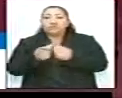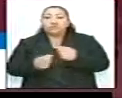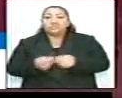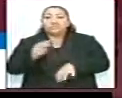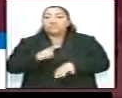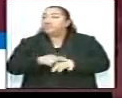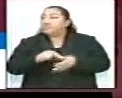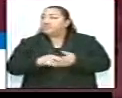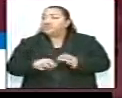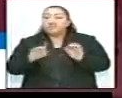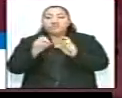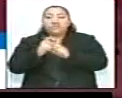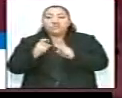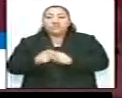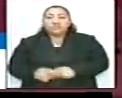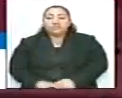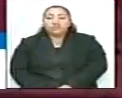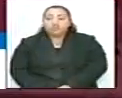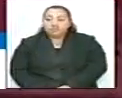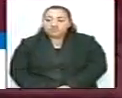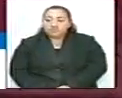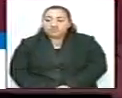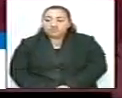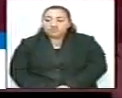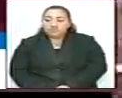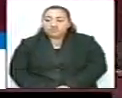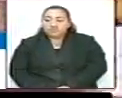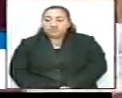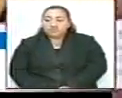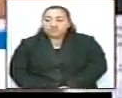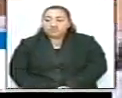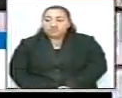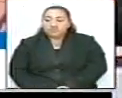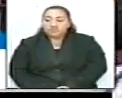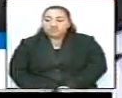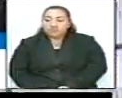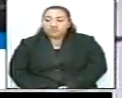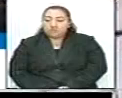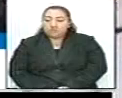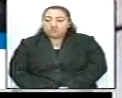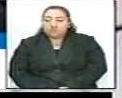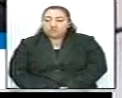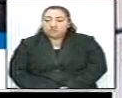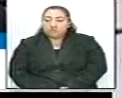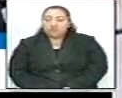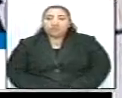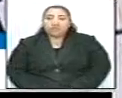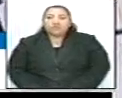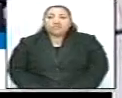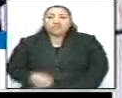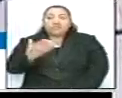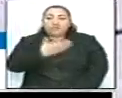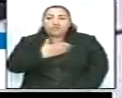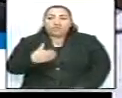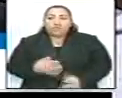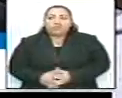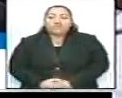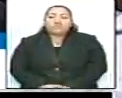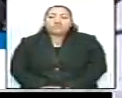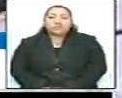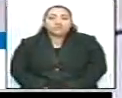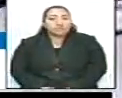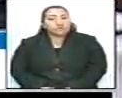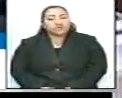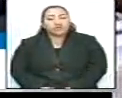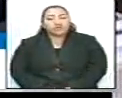Le damos la palabra al congresista Mártires Lizana. Gracias, presidente. Quisiera saludar a su presidencia, a los